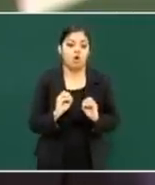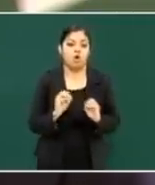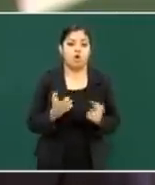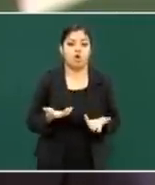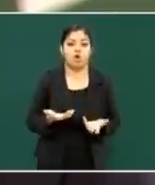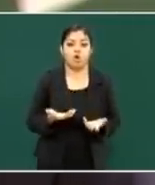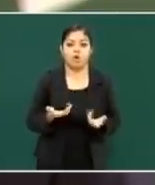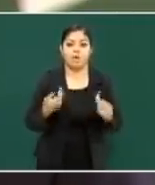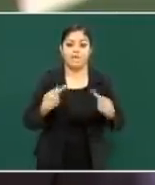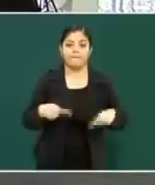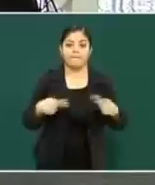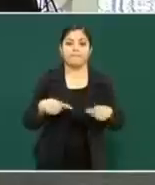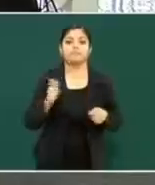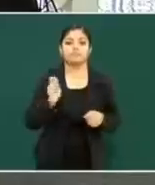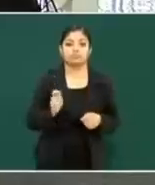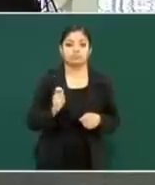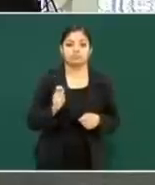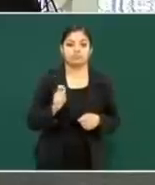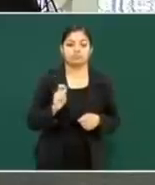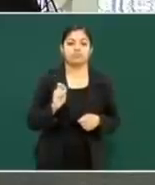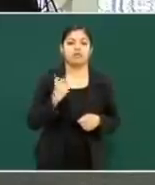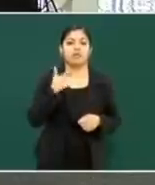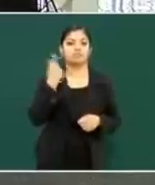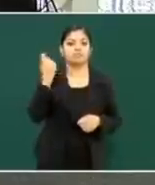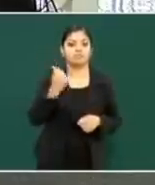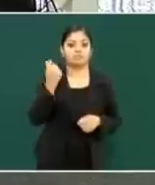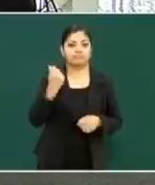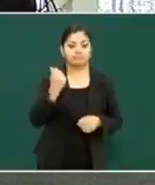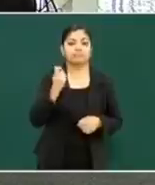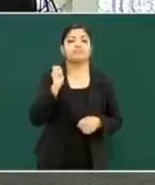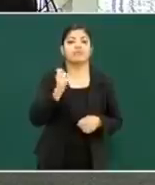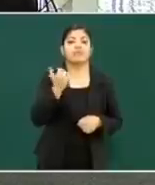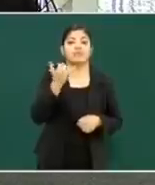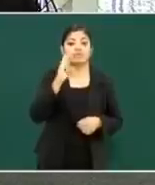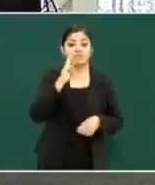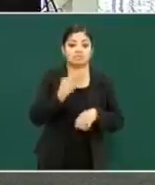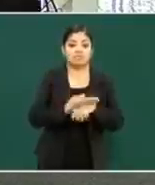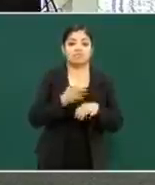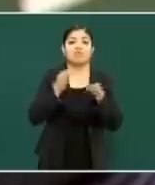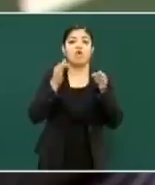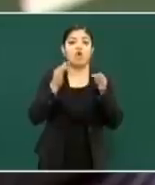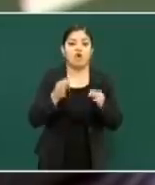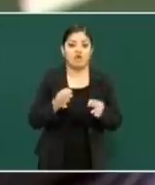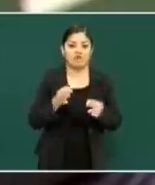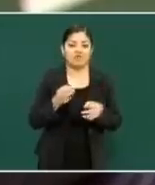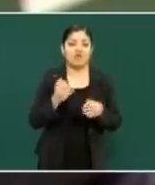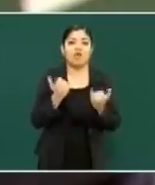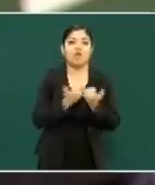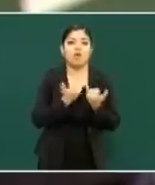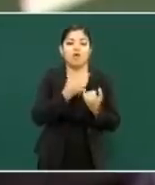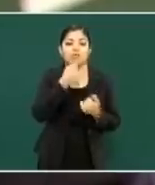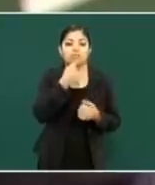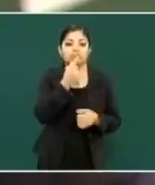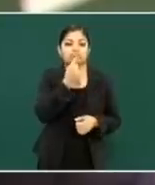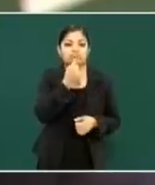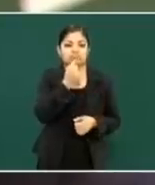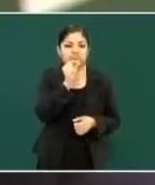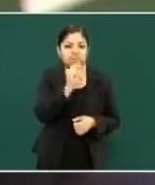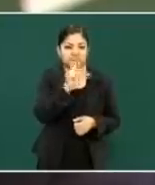elementos de la guardia nacional pero también te oficiales de gente experimentada